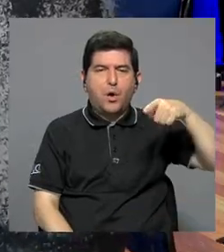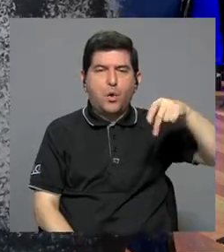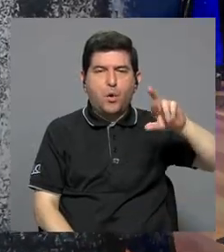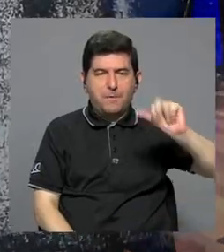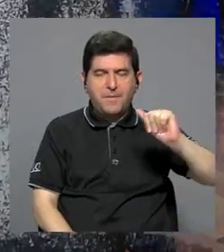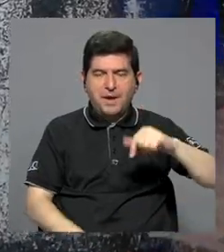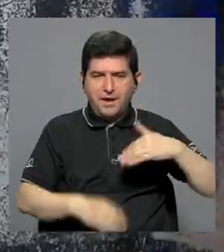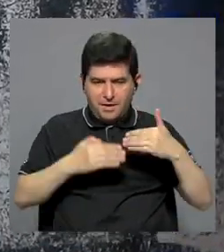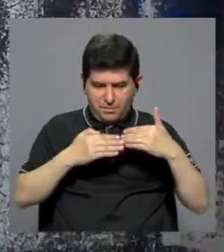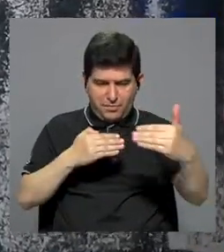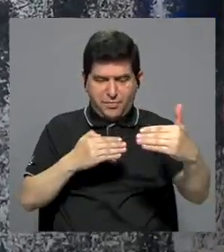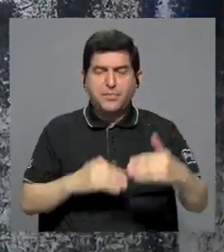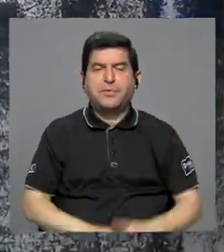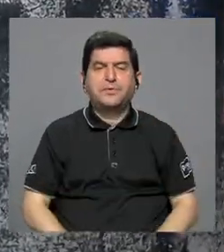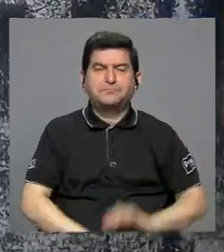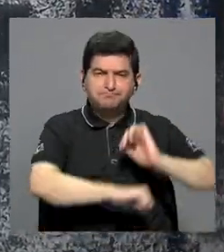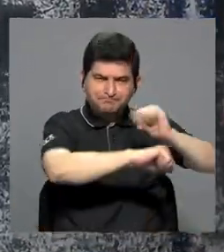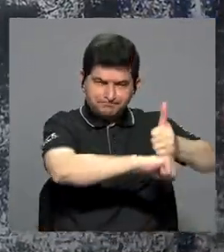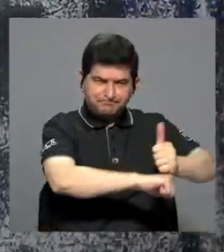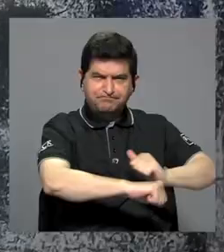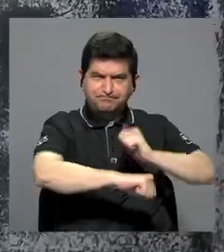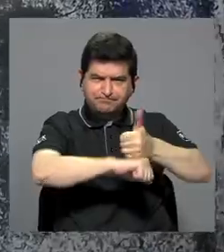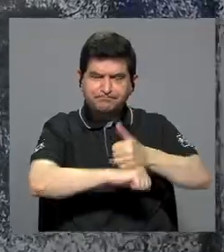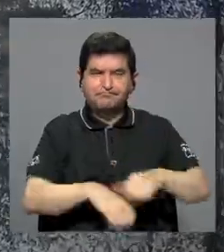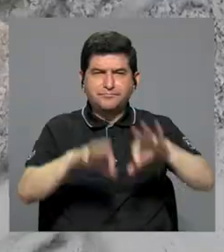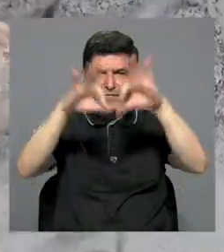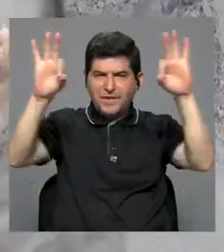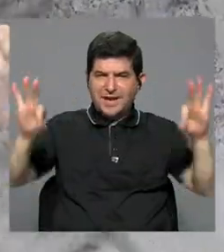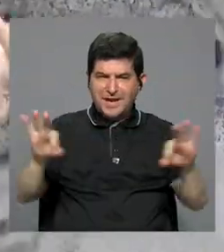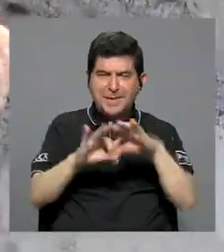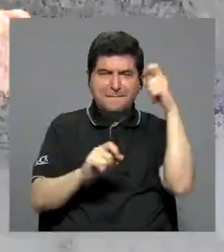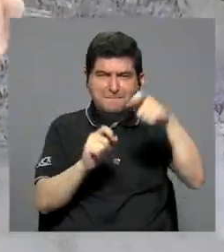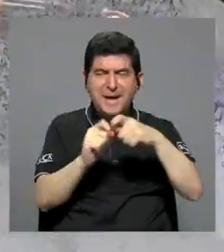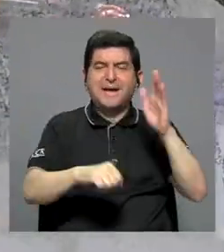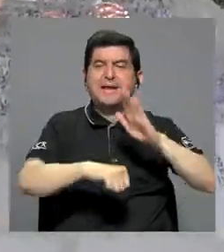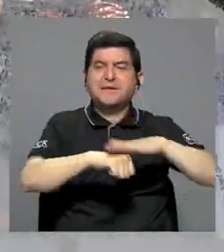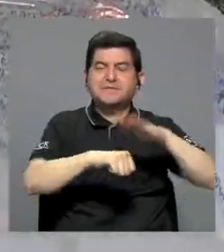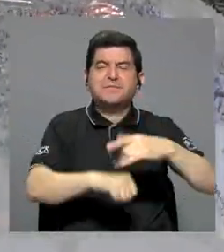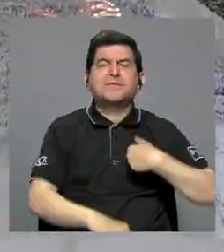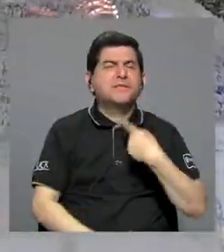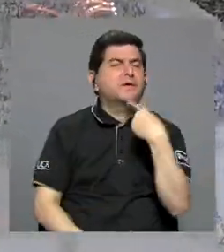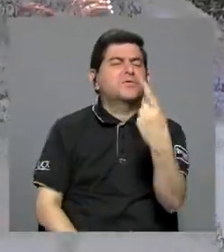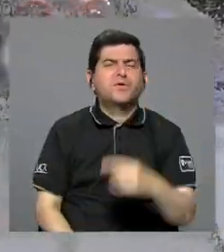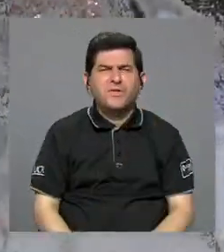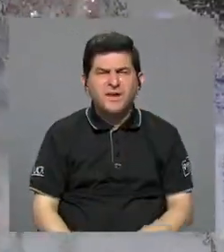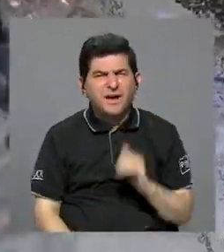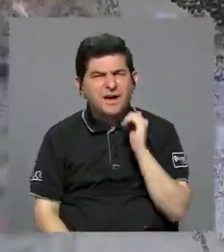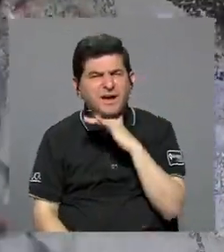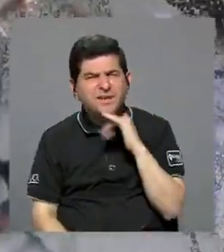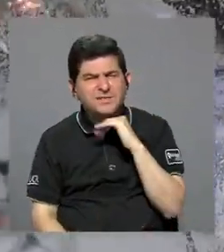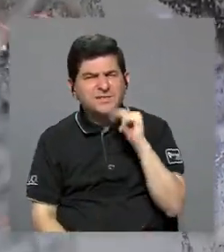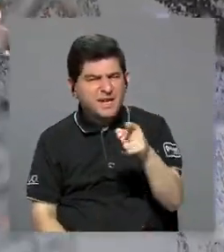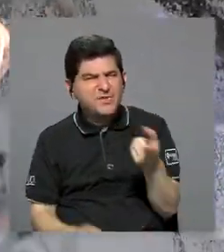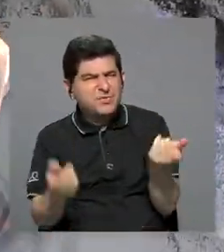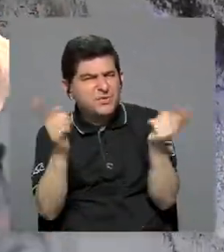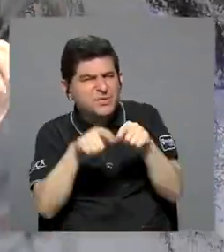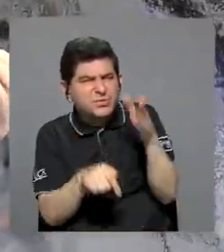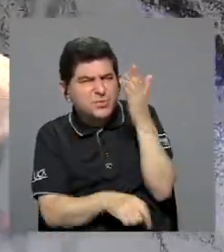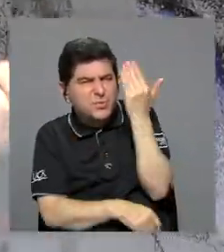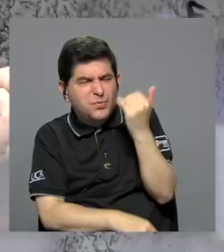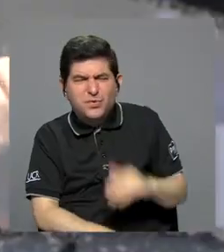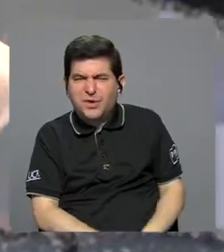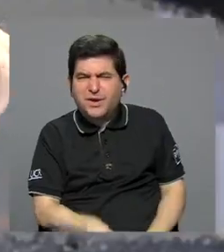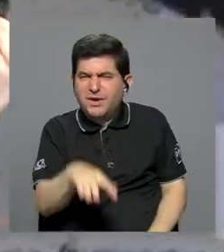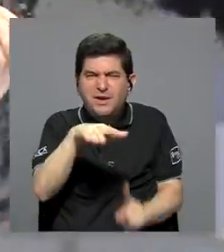están colocadas imágenes muy específicas que permiten que uno diga, qué raro, ¿por qué está eso así? ¿Eso